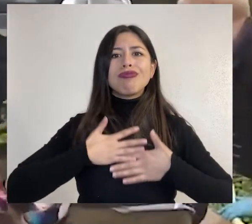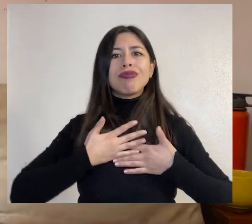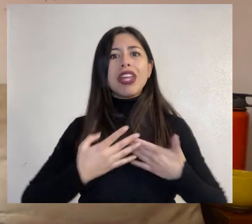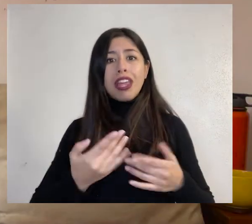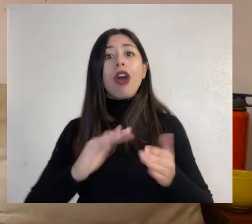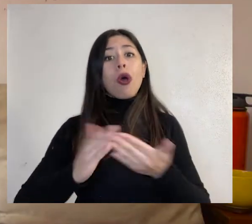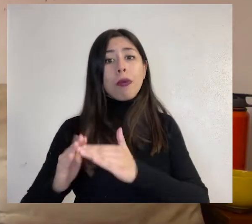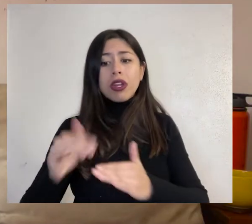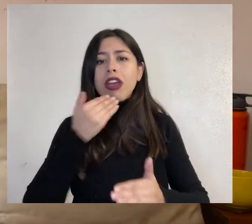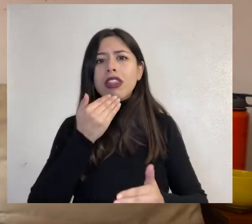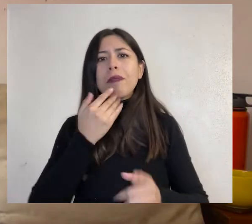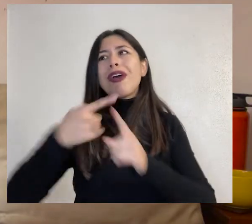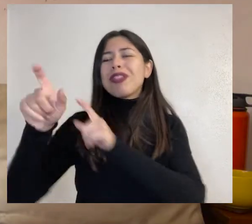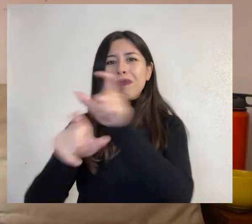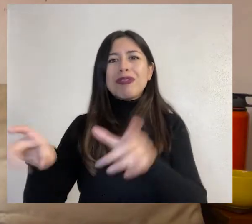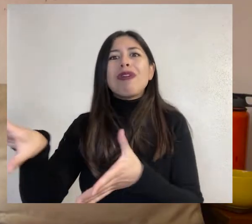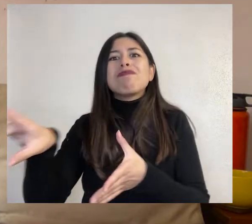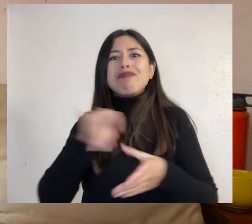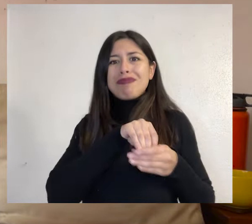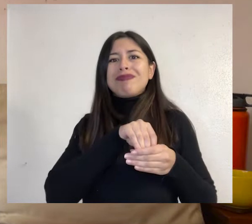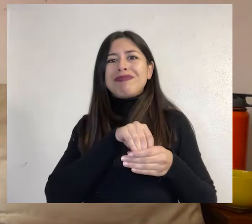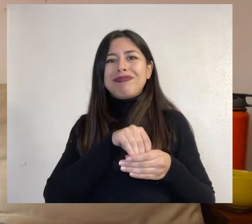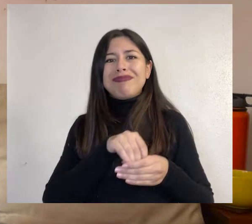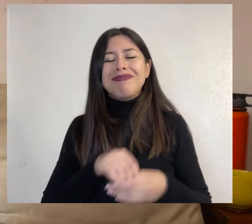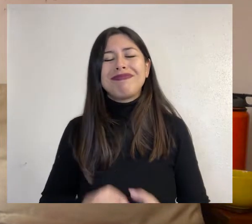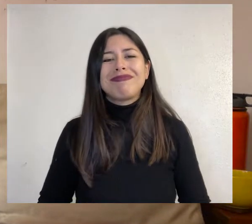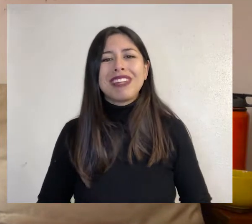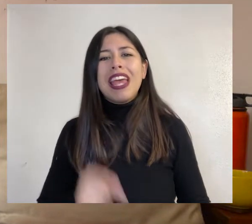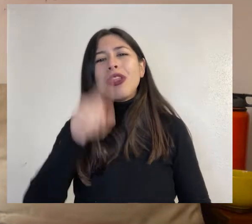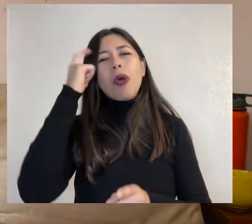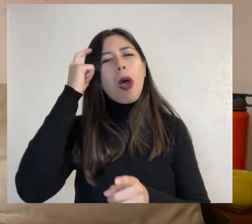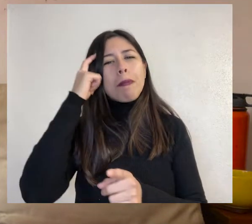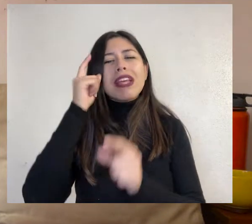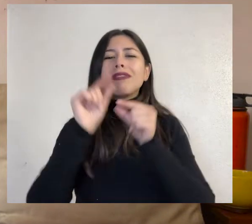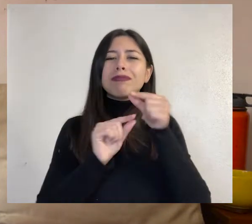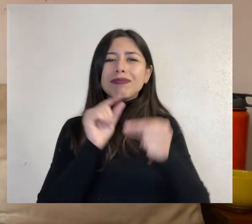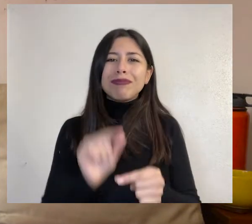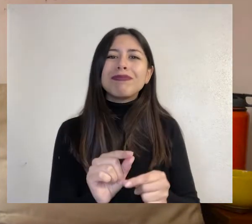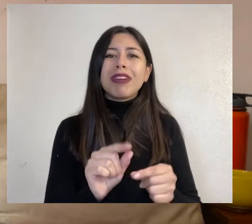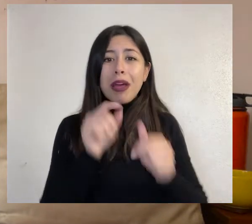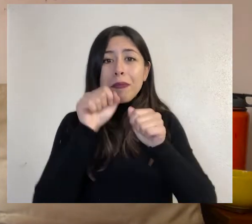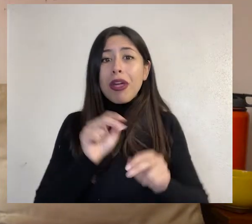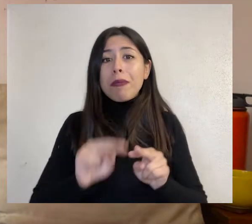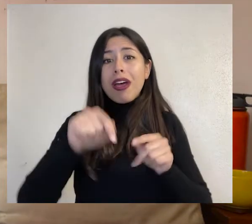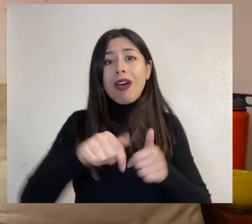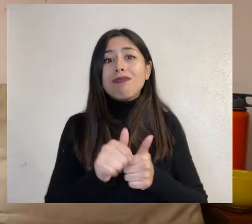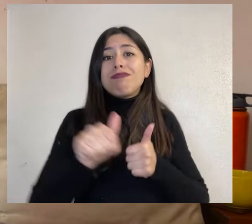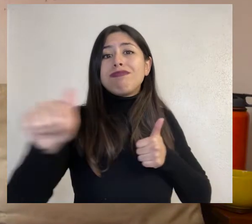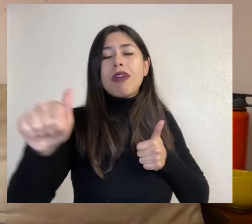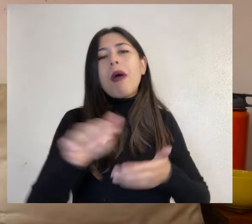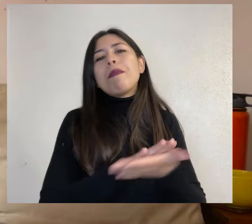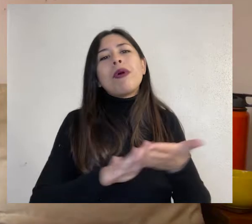y ayudar a otros a sentirse parte también. Te proponemos que pienses en pequeñas acciones que puedes hacer en estos momentos de